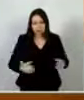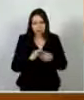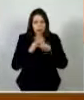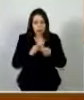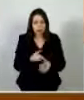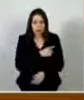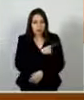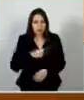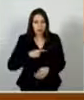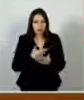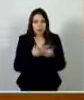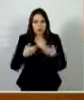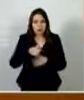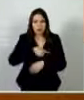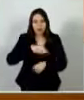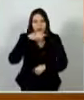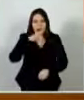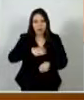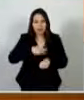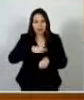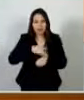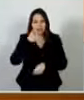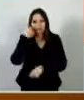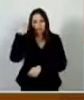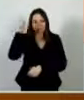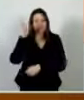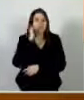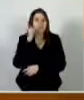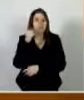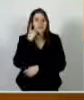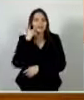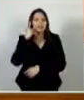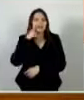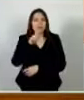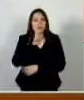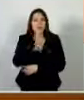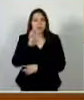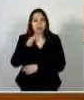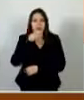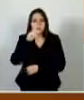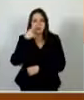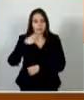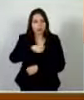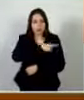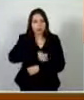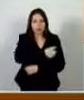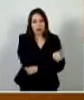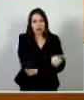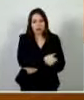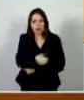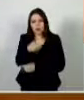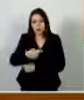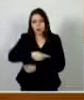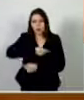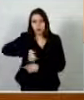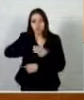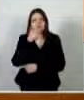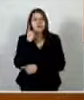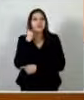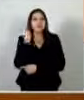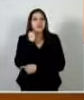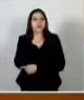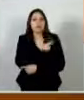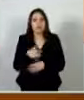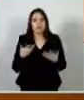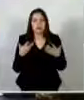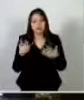el punto de acuerdo en la legislatura del Estado de Baja California es a la Comisión Permanente, es a cada una y a cada uno de los legisladores que